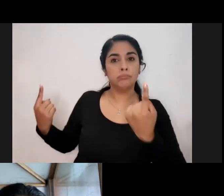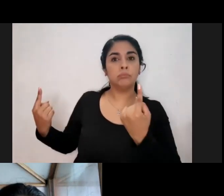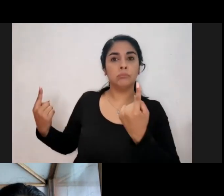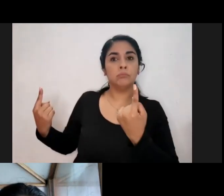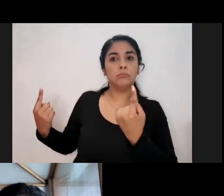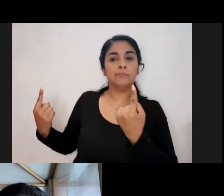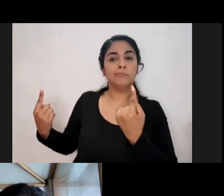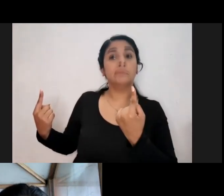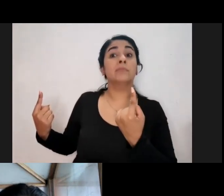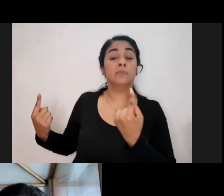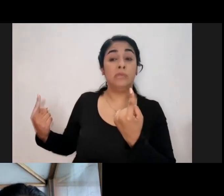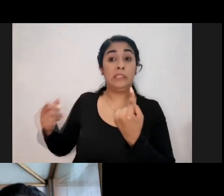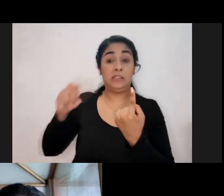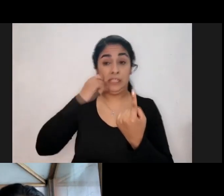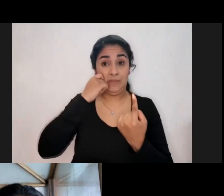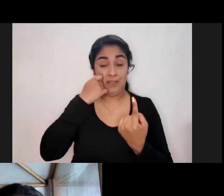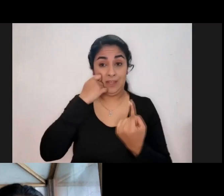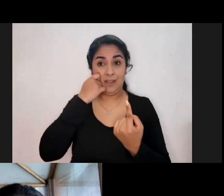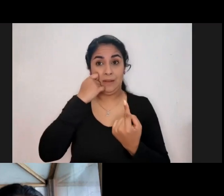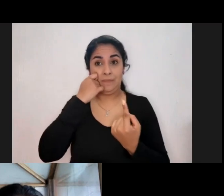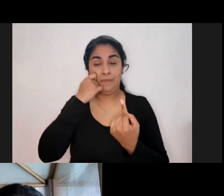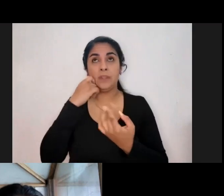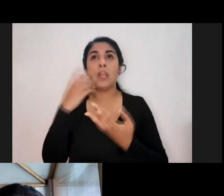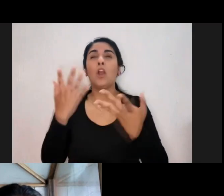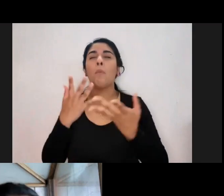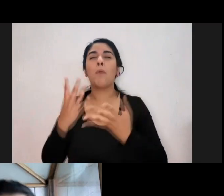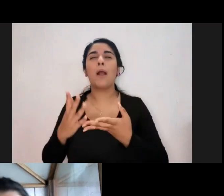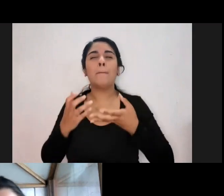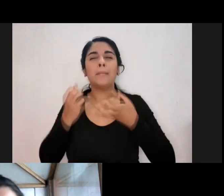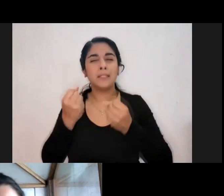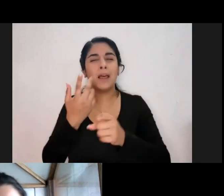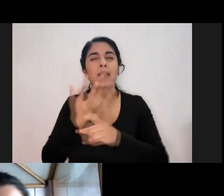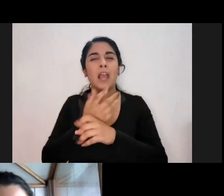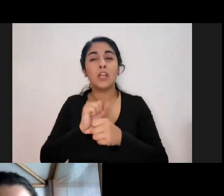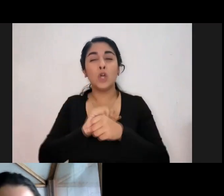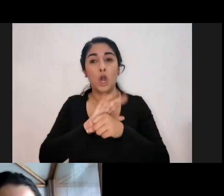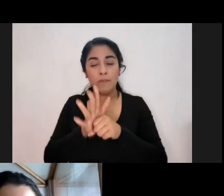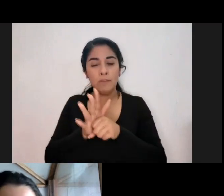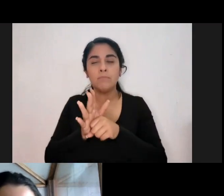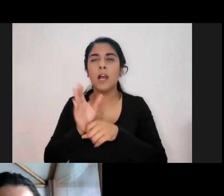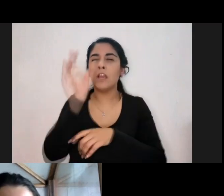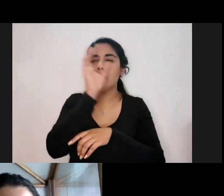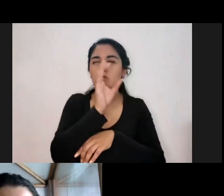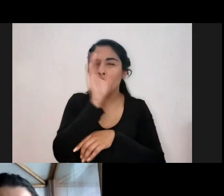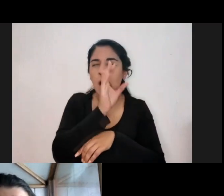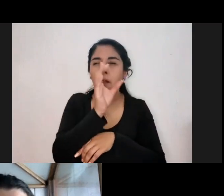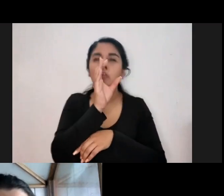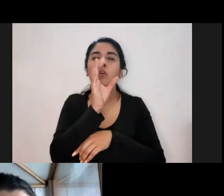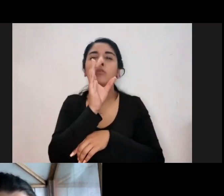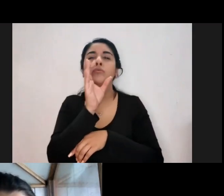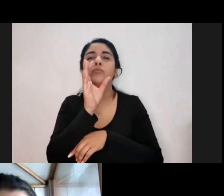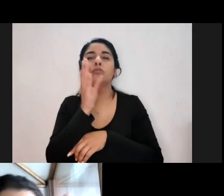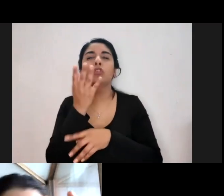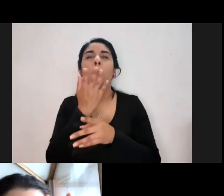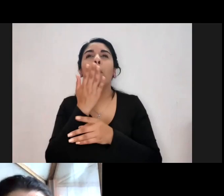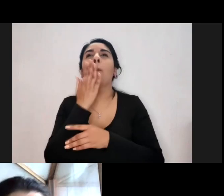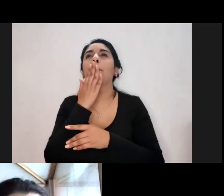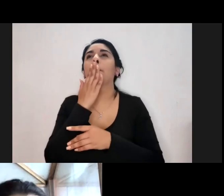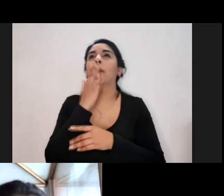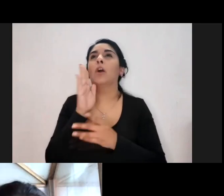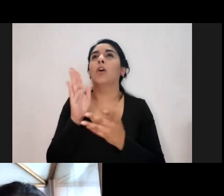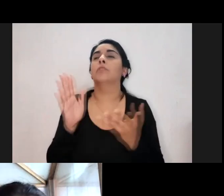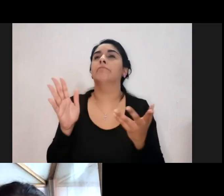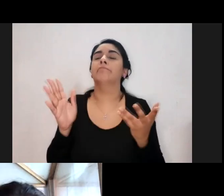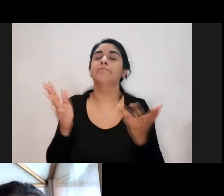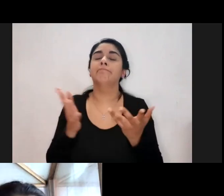la capacidad de mutación o la capacidad que tiene el virus para poder ir buscando cuál es su mejor, por decirlo de alguna manera, su